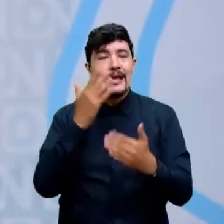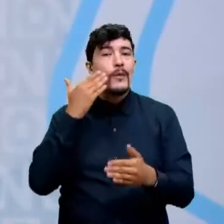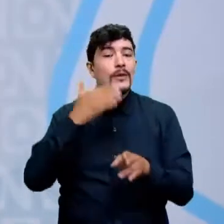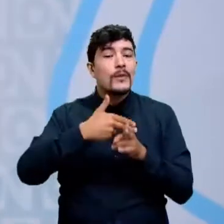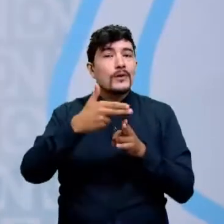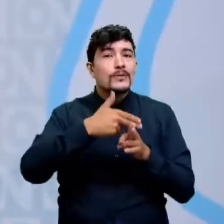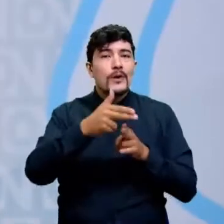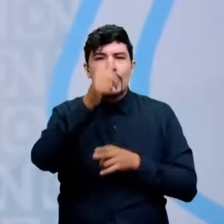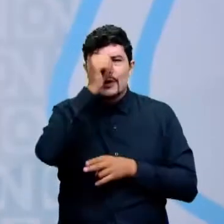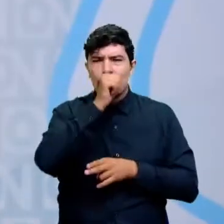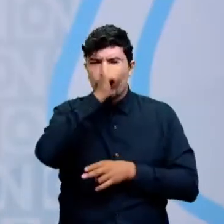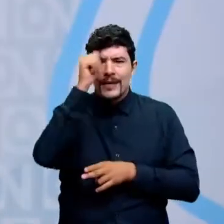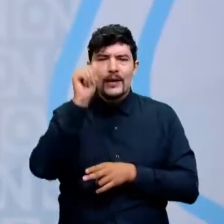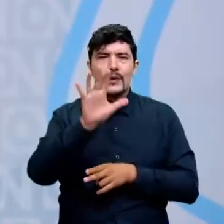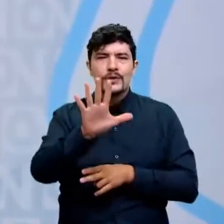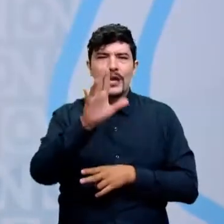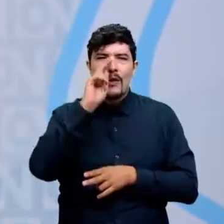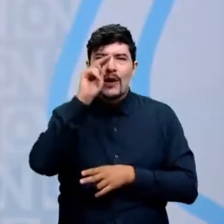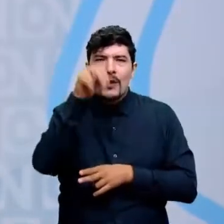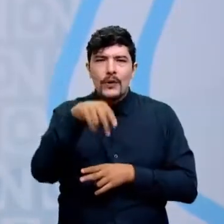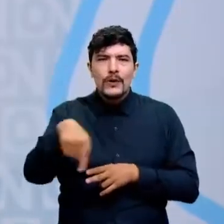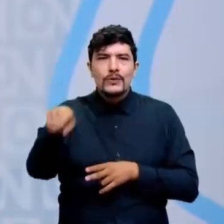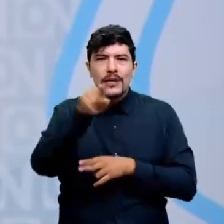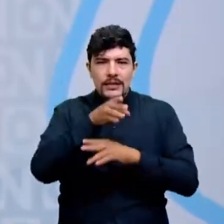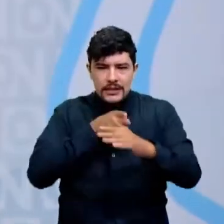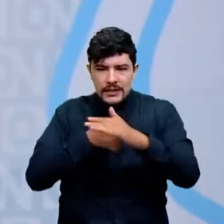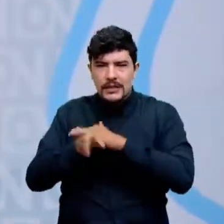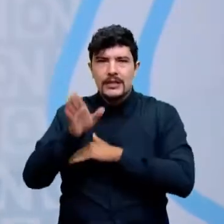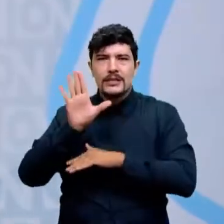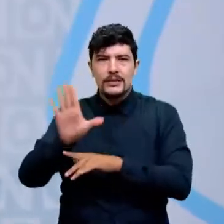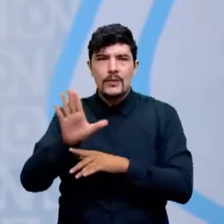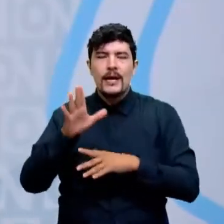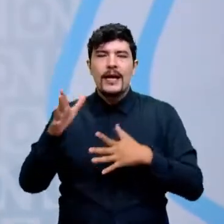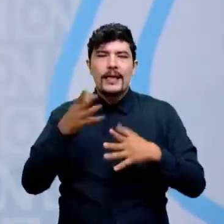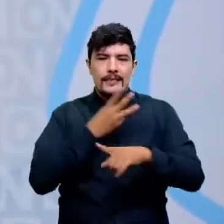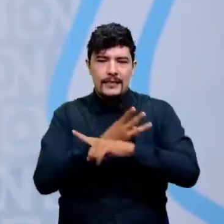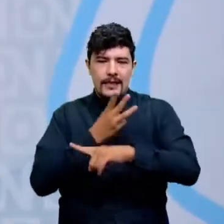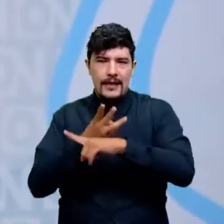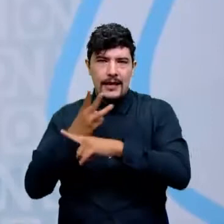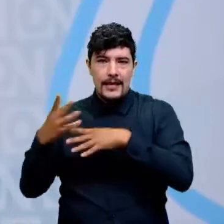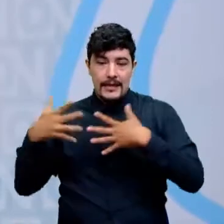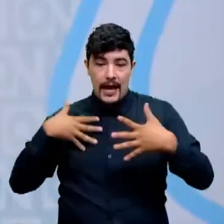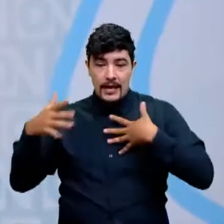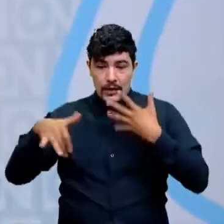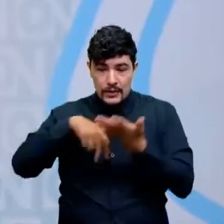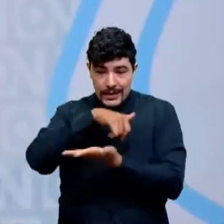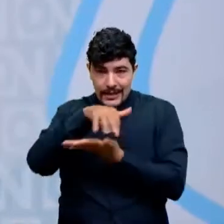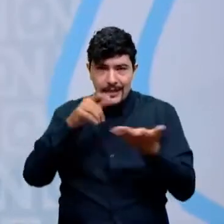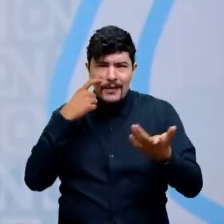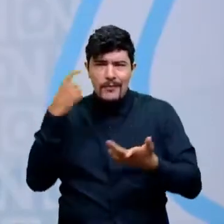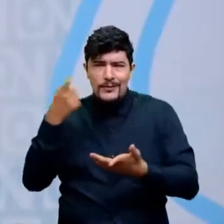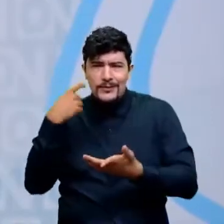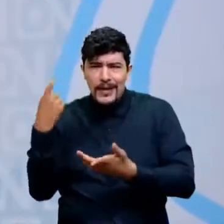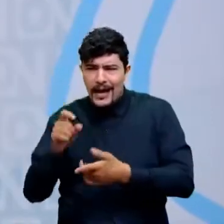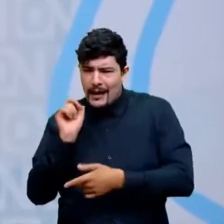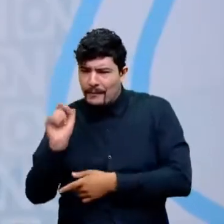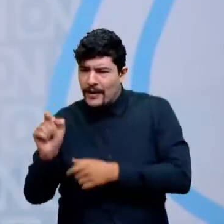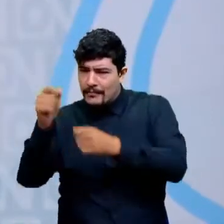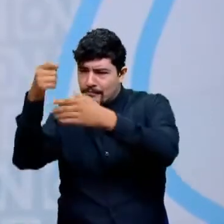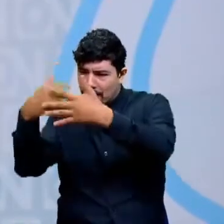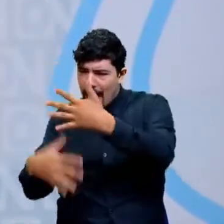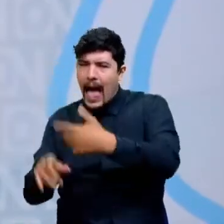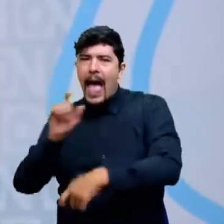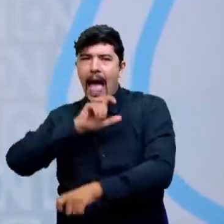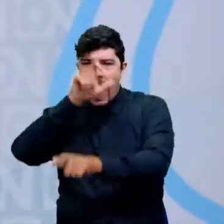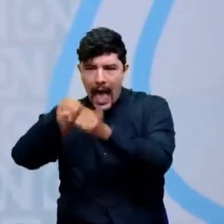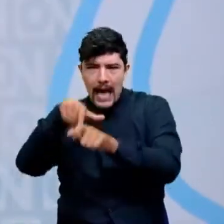domingo 5 de junio pueden entrar a la página del Teatro Santander, buscar el link y hacer todo el